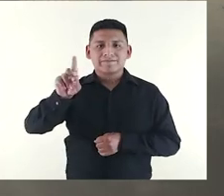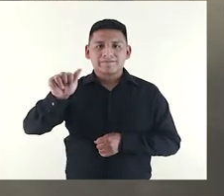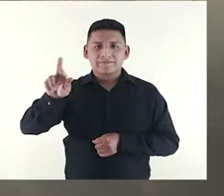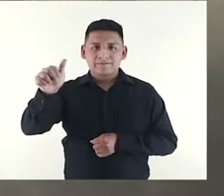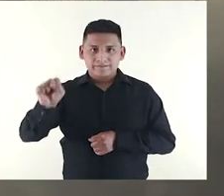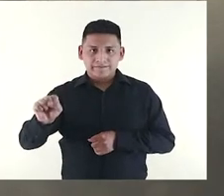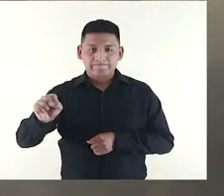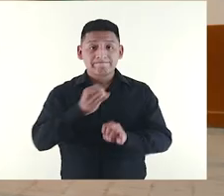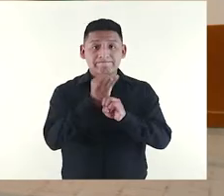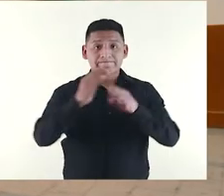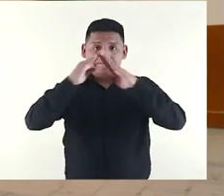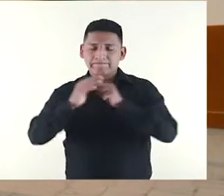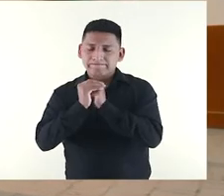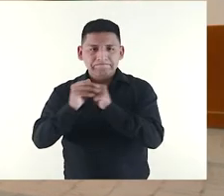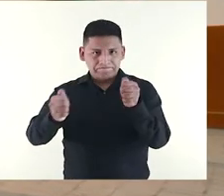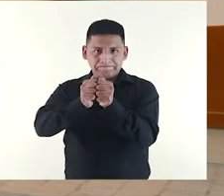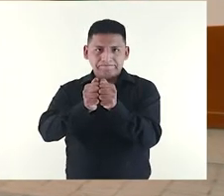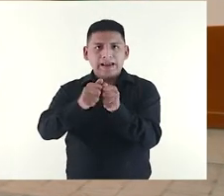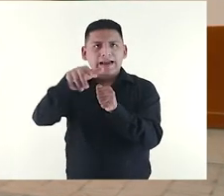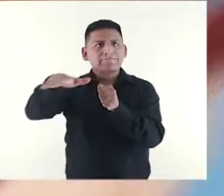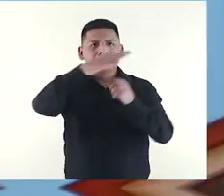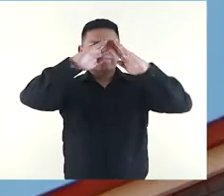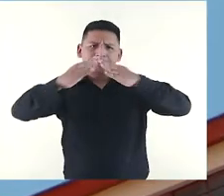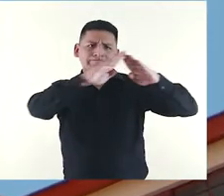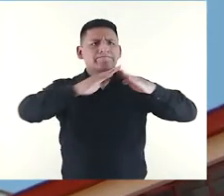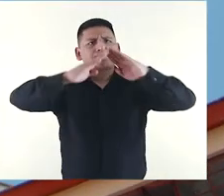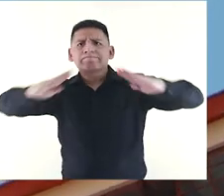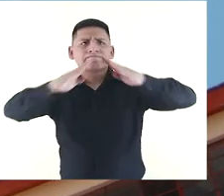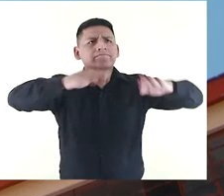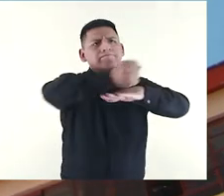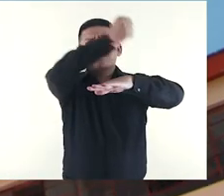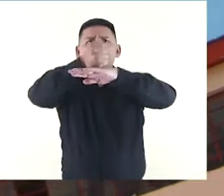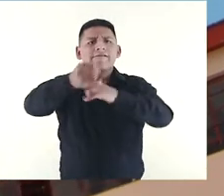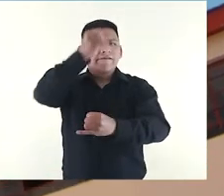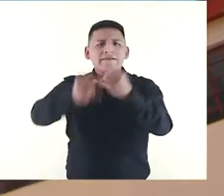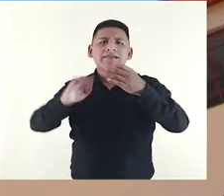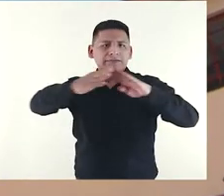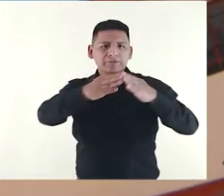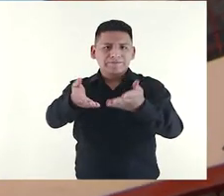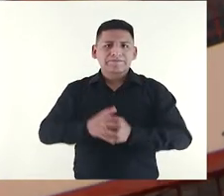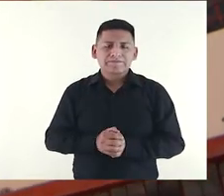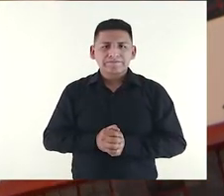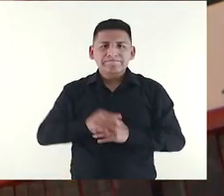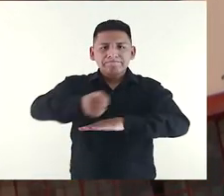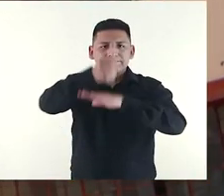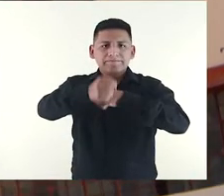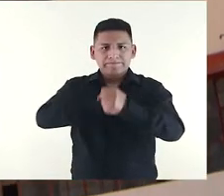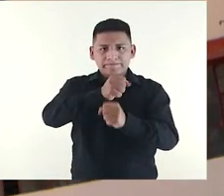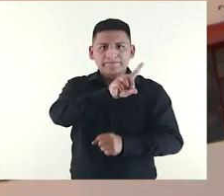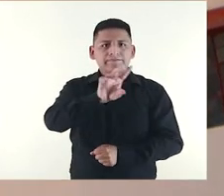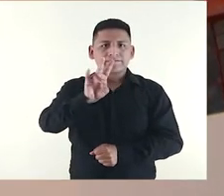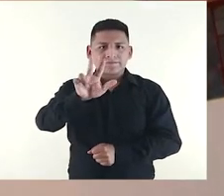Iglesia de Mercedarias. La iglesia y el monasterio a su costado es uno de los últimos monasterios a instalarse en la ciudad. Fue establecido